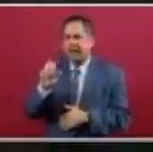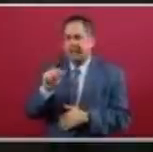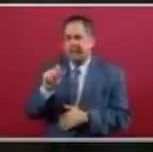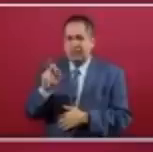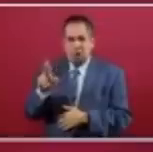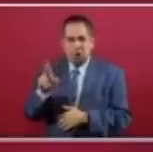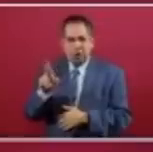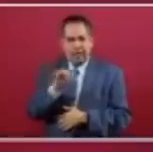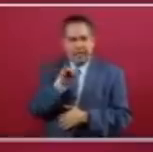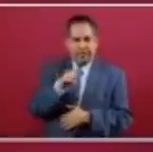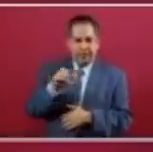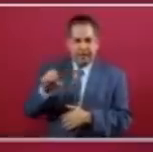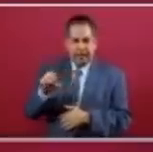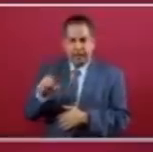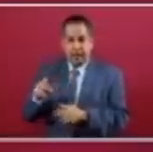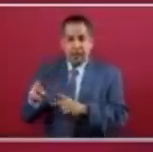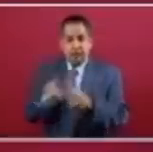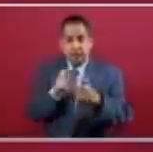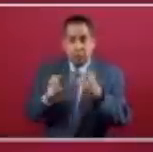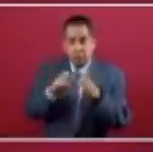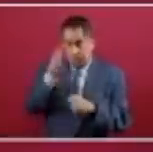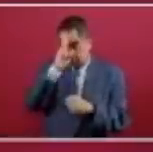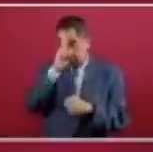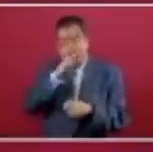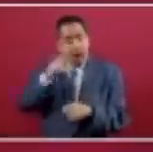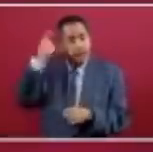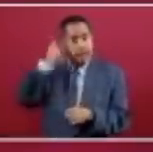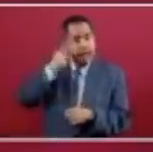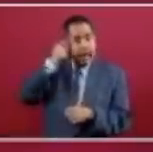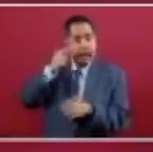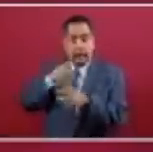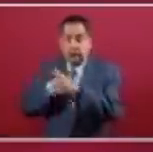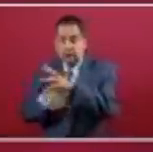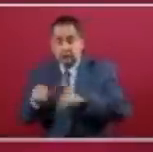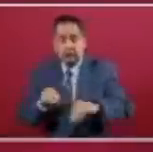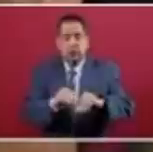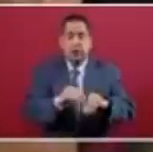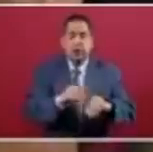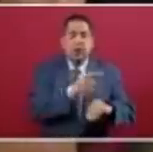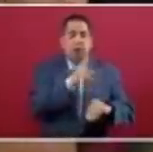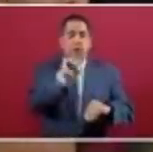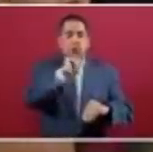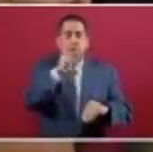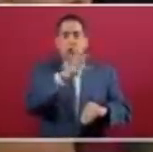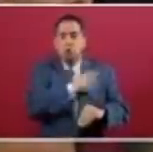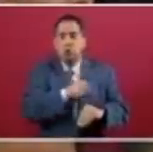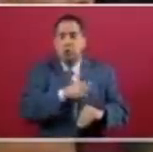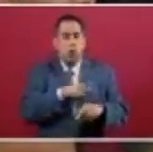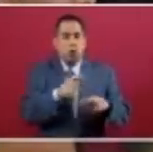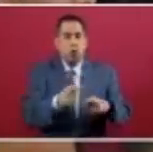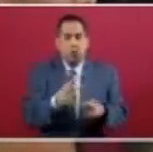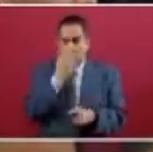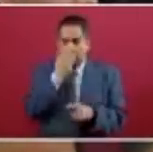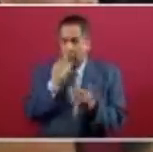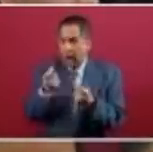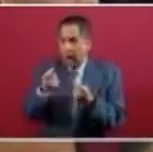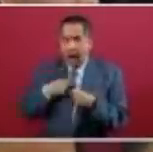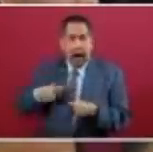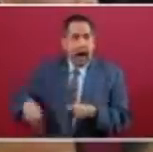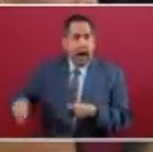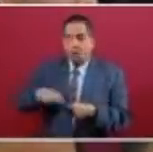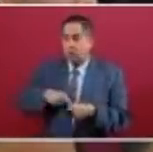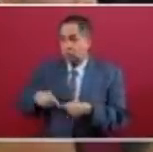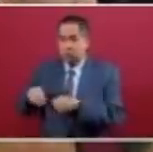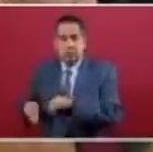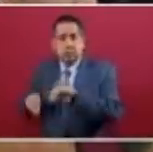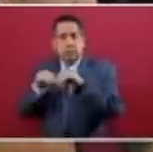en el exterior, es un saqueo. Todas las becas se van para hijos de funcionarios, no nos tocan las becas a los